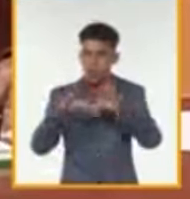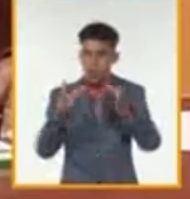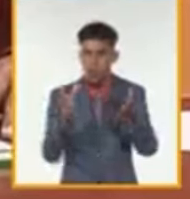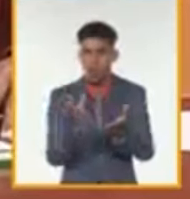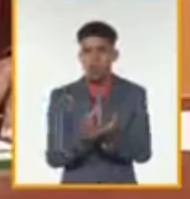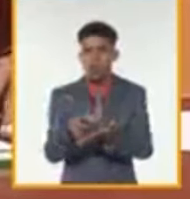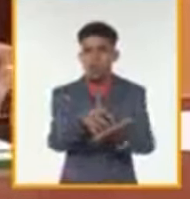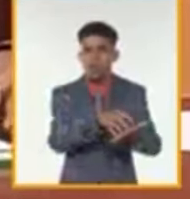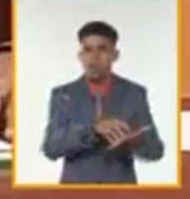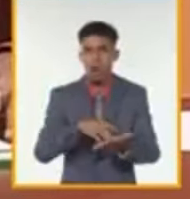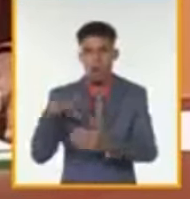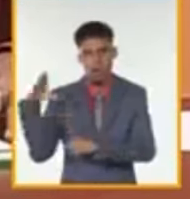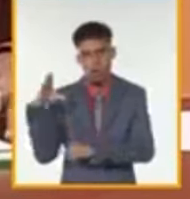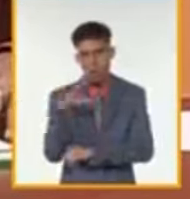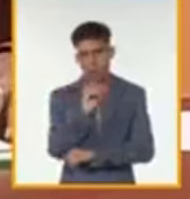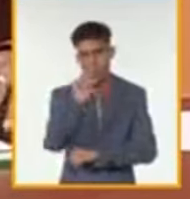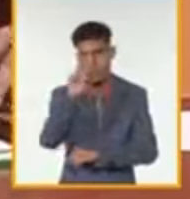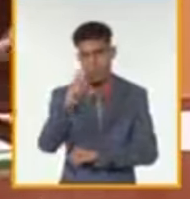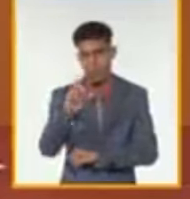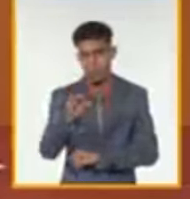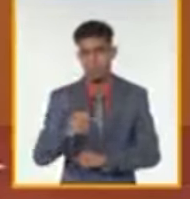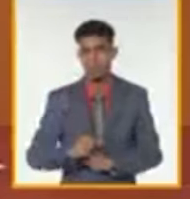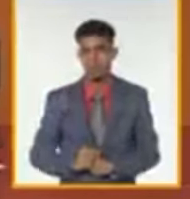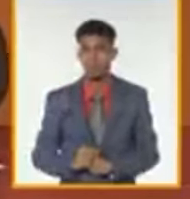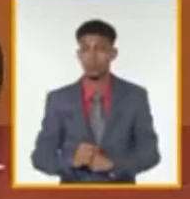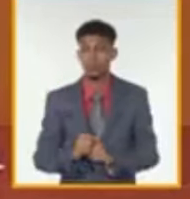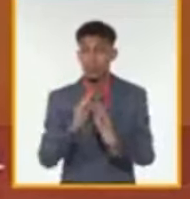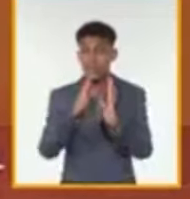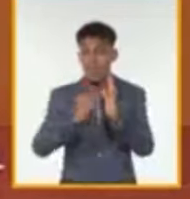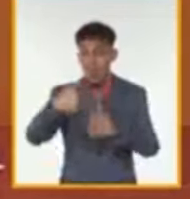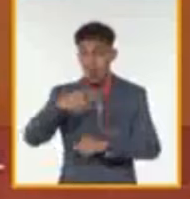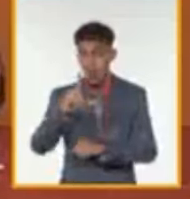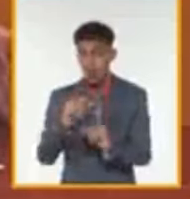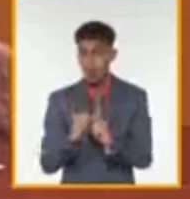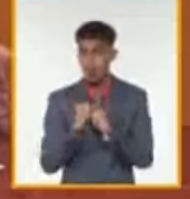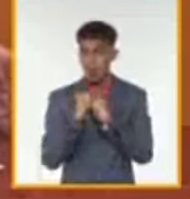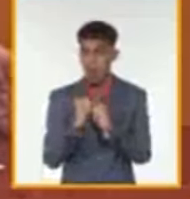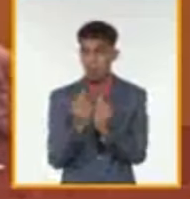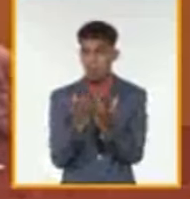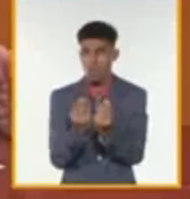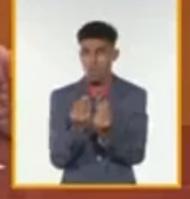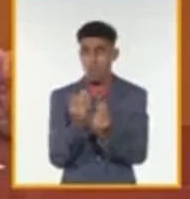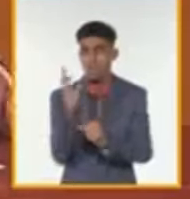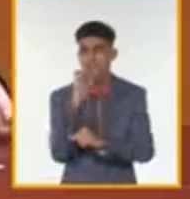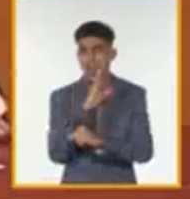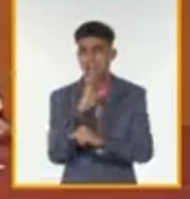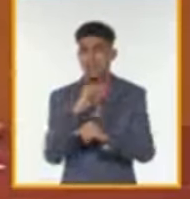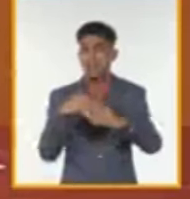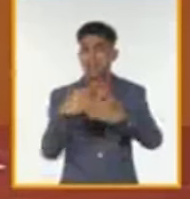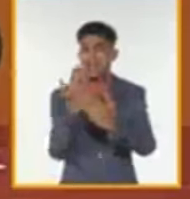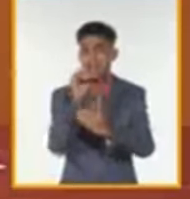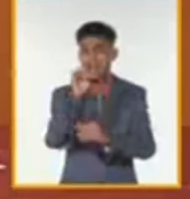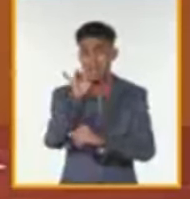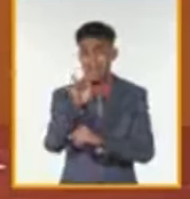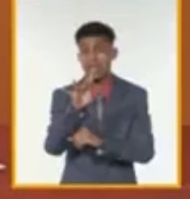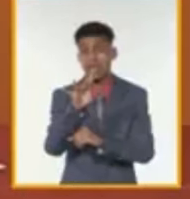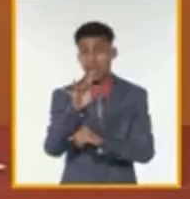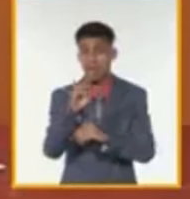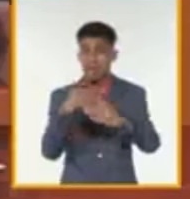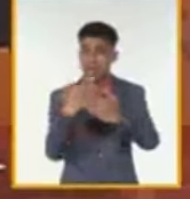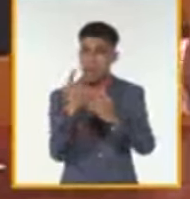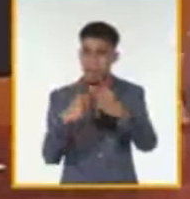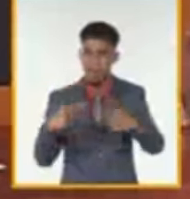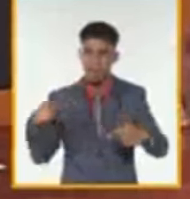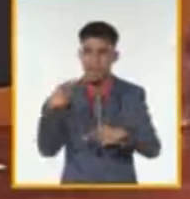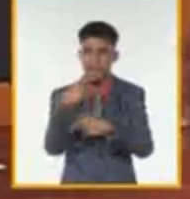comunidades acá de Santa Clara en este caso si va ser un Julio bien cargado para para Santa Clara el 15 como epicentro de toda la actividades